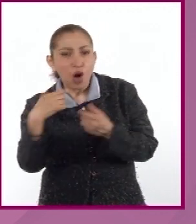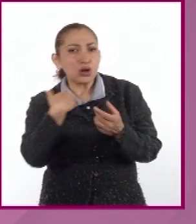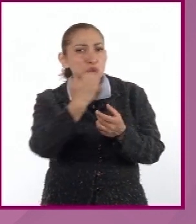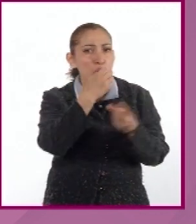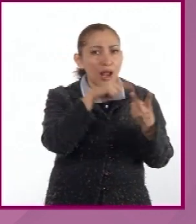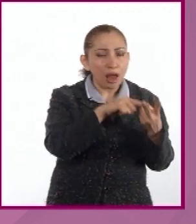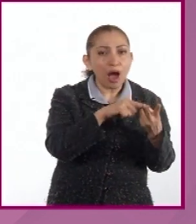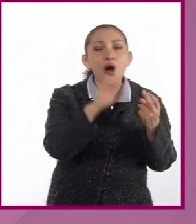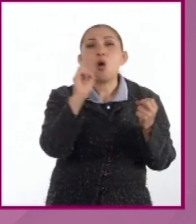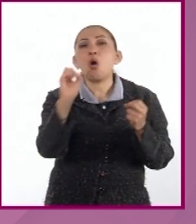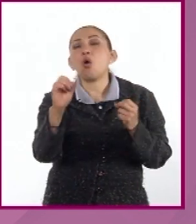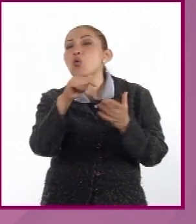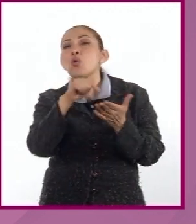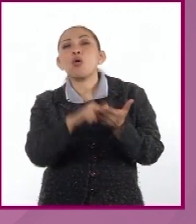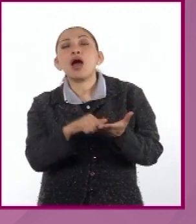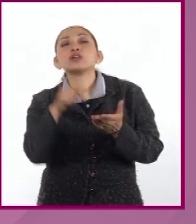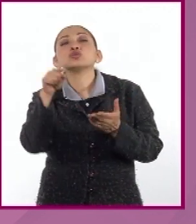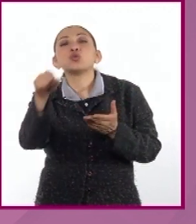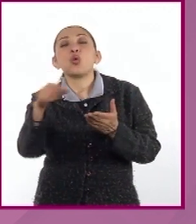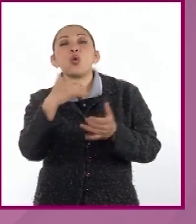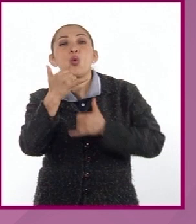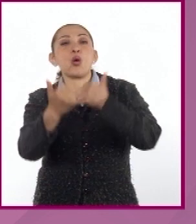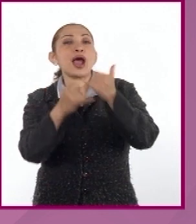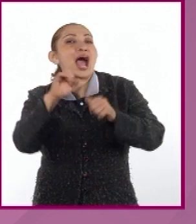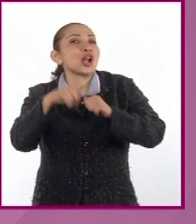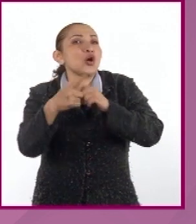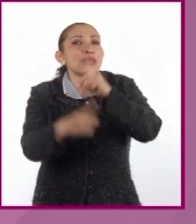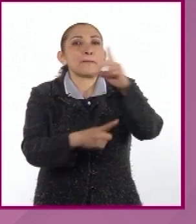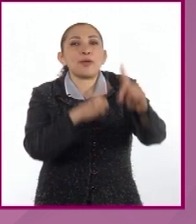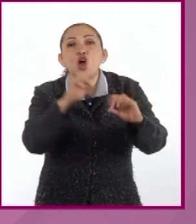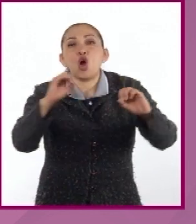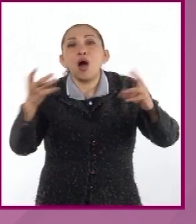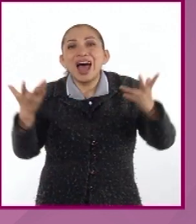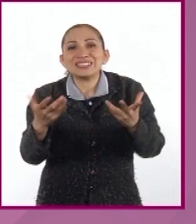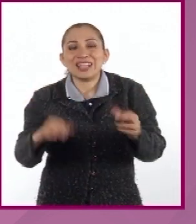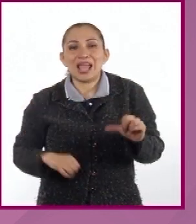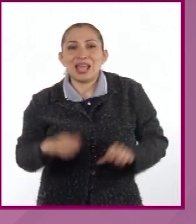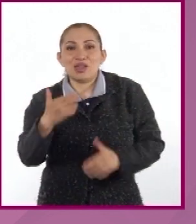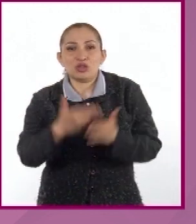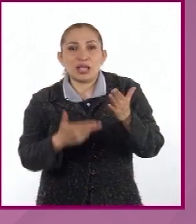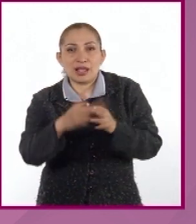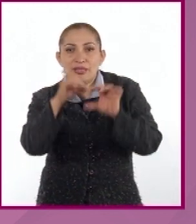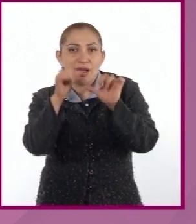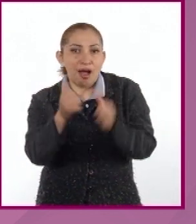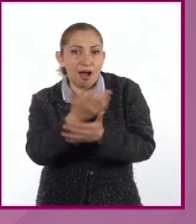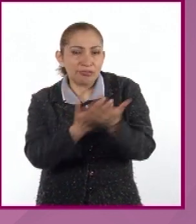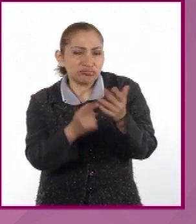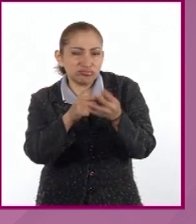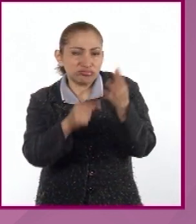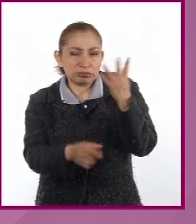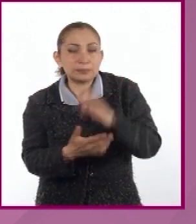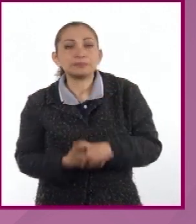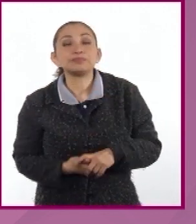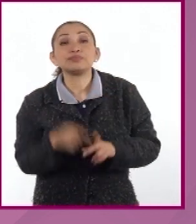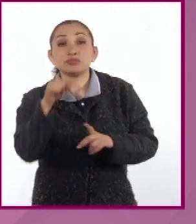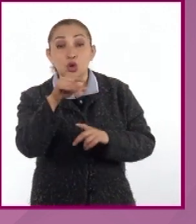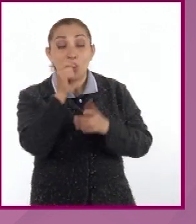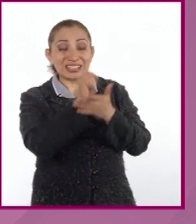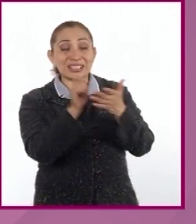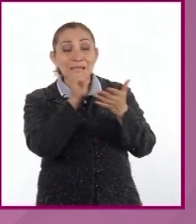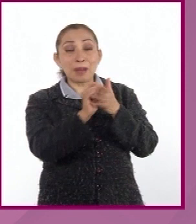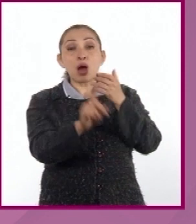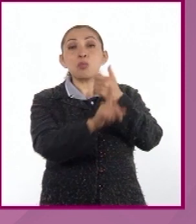escuela o el lugar en donde juegan algún deporte o realizan algún taller artístico, entre otros. Escriban